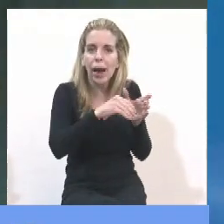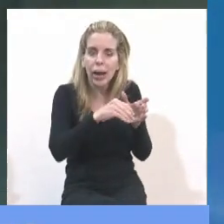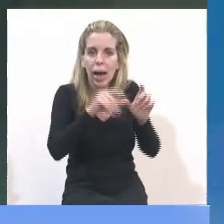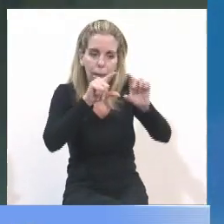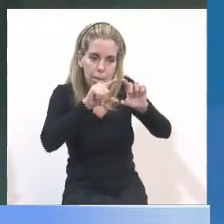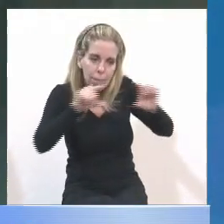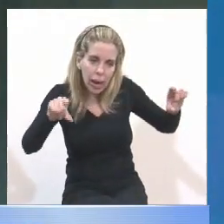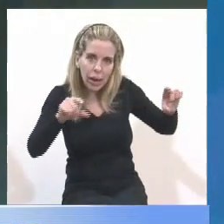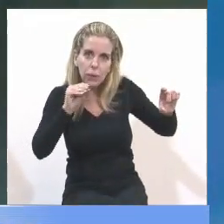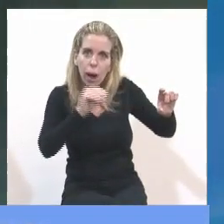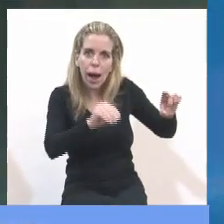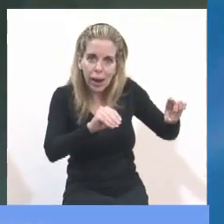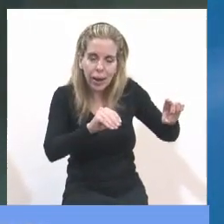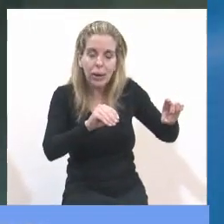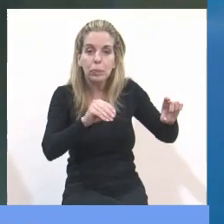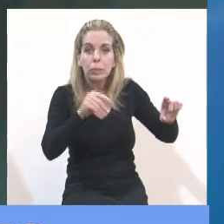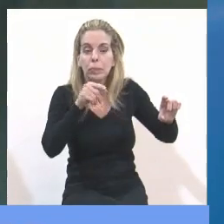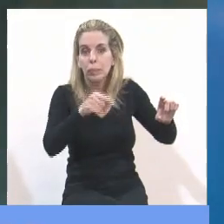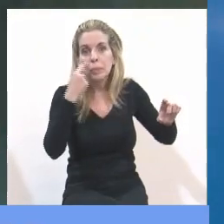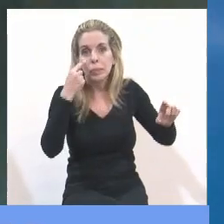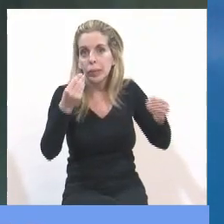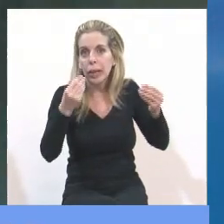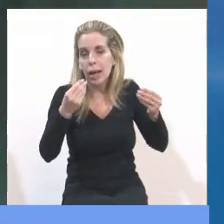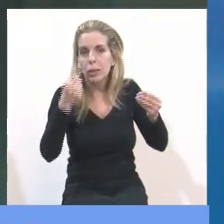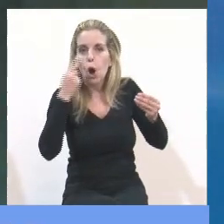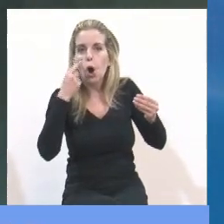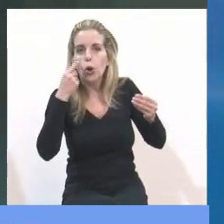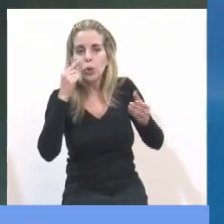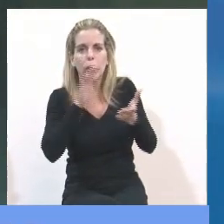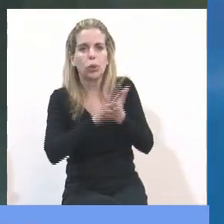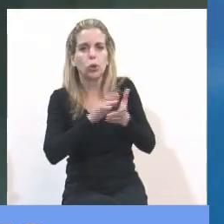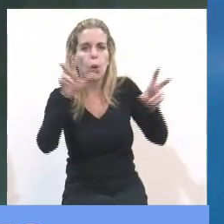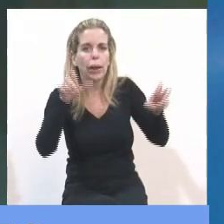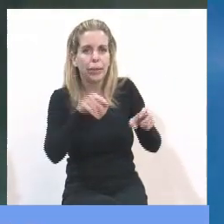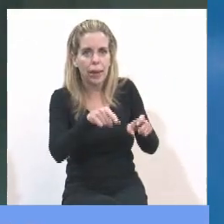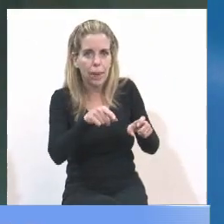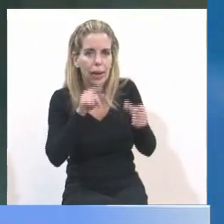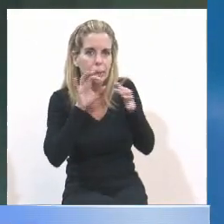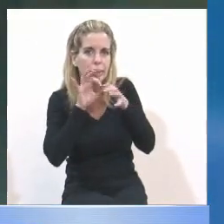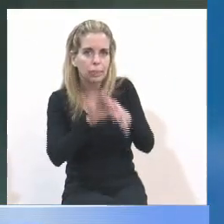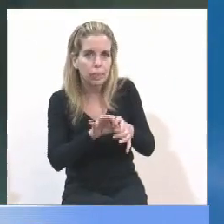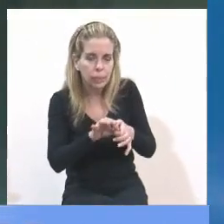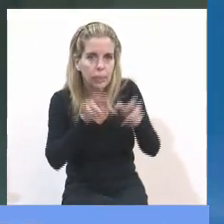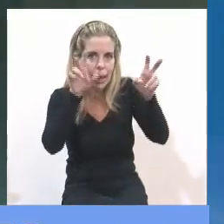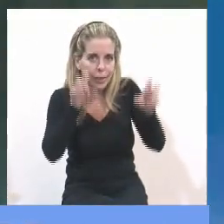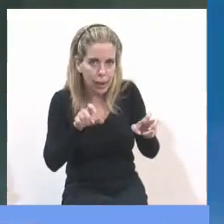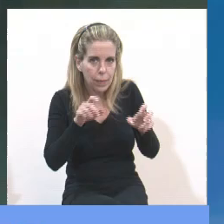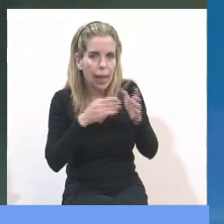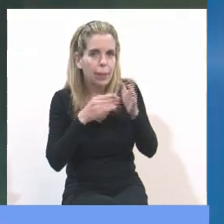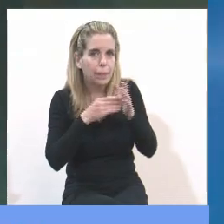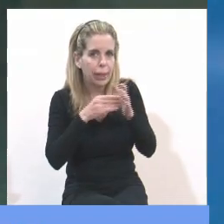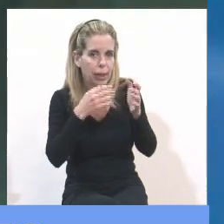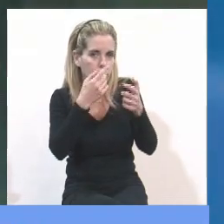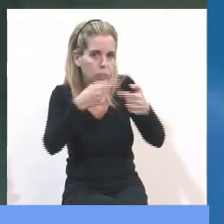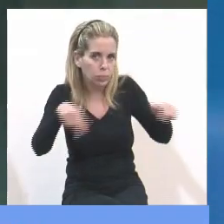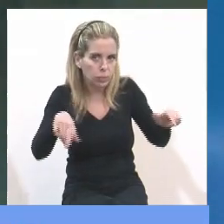del párrafo, que la distinta competencia en la materia lo es en efecto en relación a la materia y al grado, y